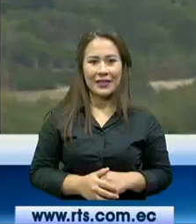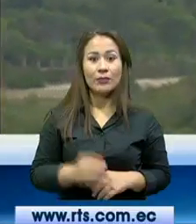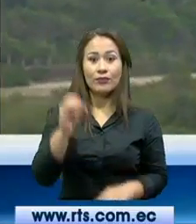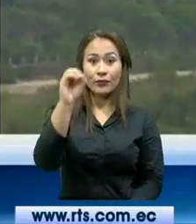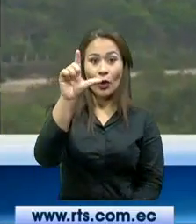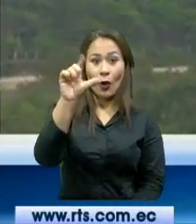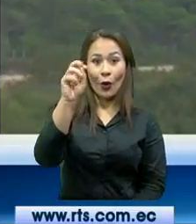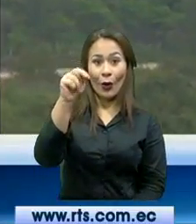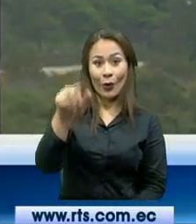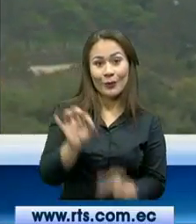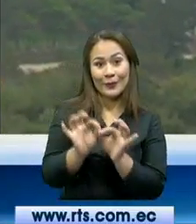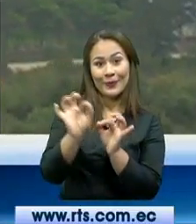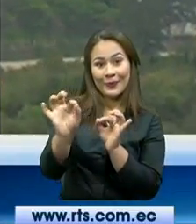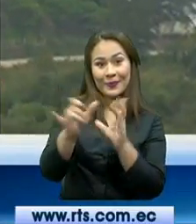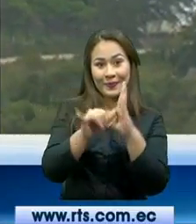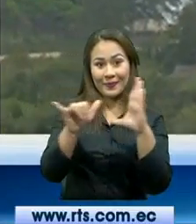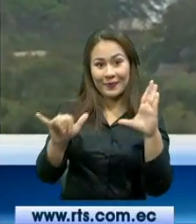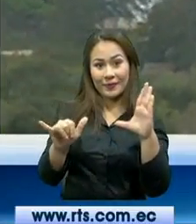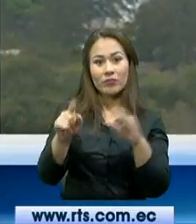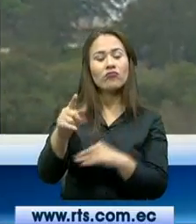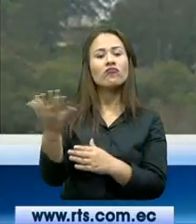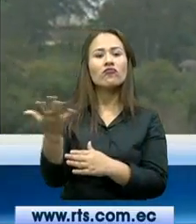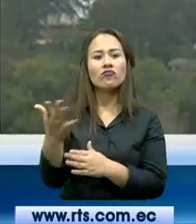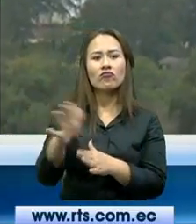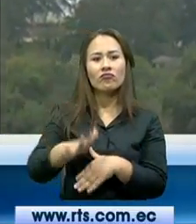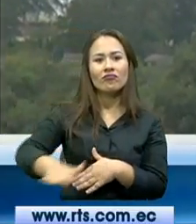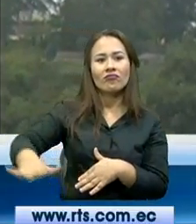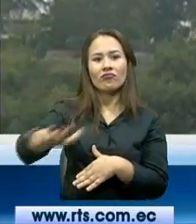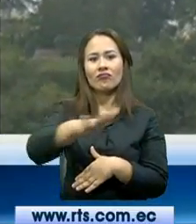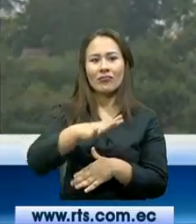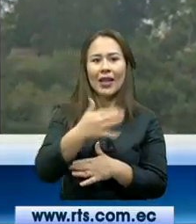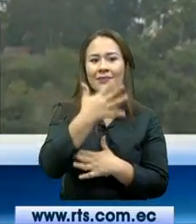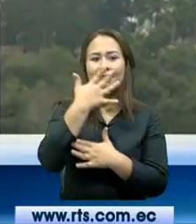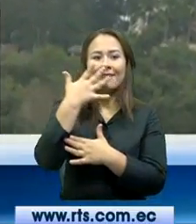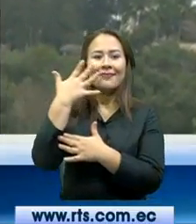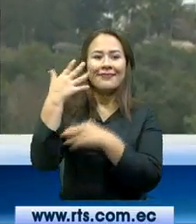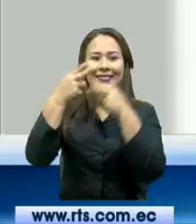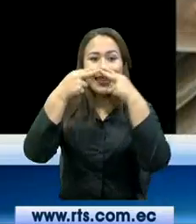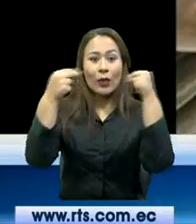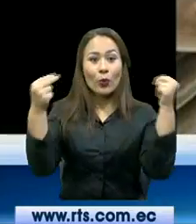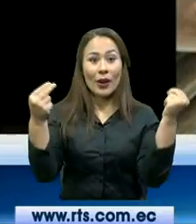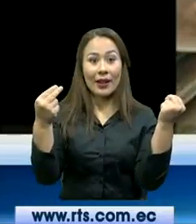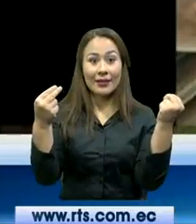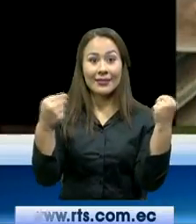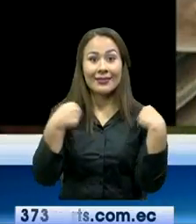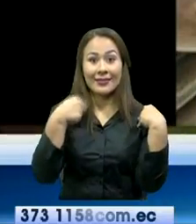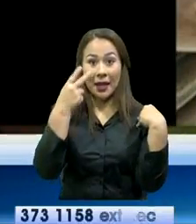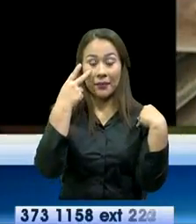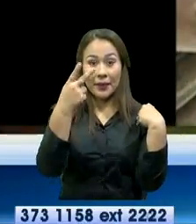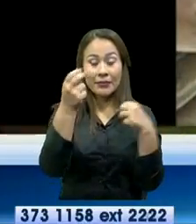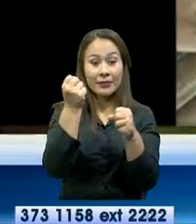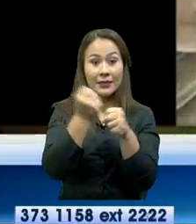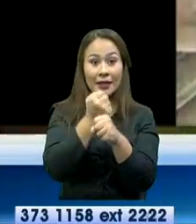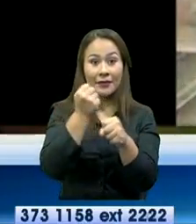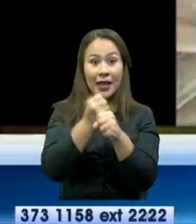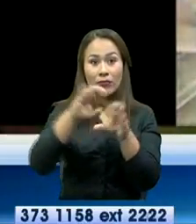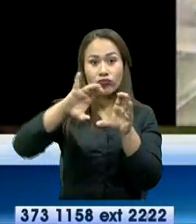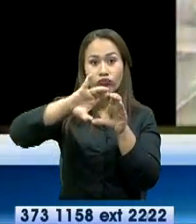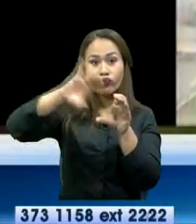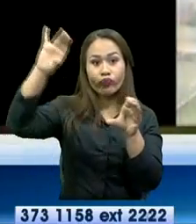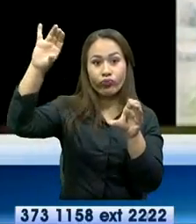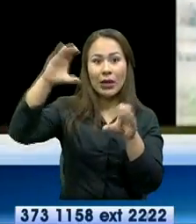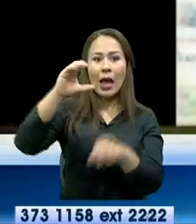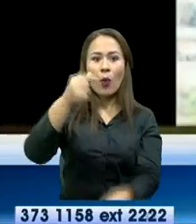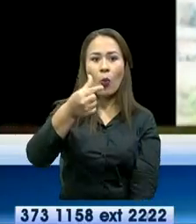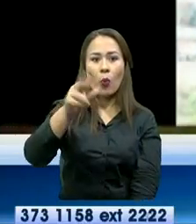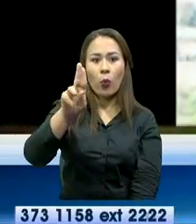Olón, de por sí, está ubicada en un área con mucha naturaleza virgen. Existe la producción de caña guadúa, la